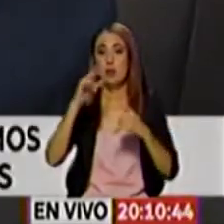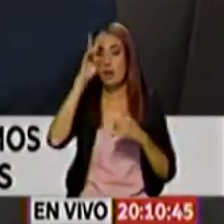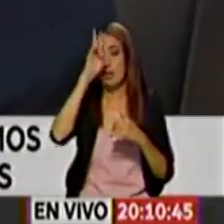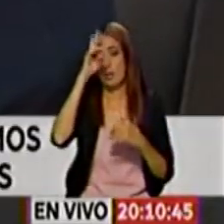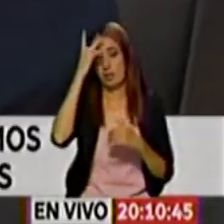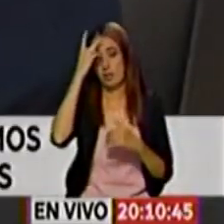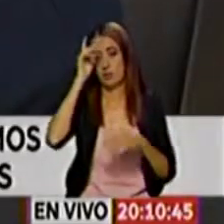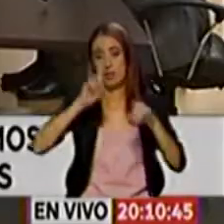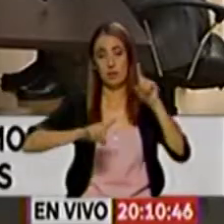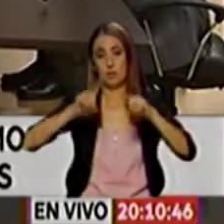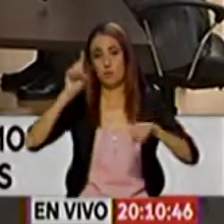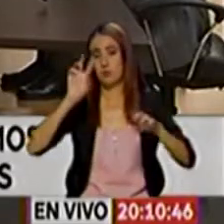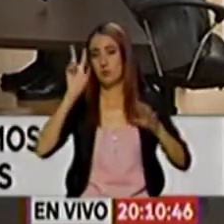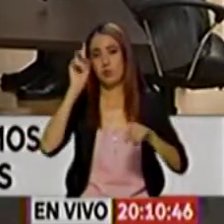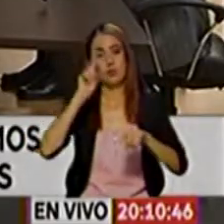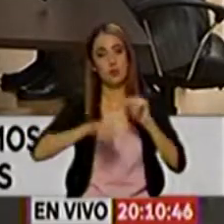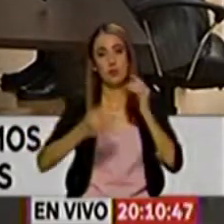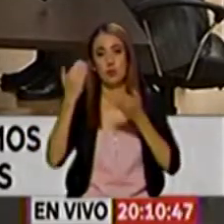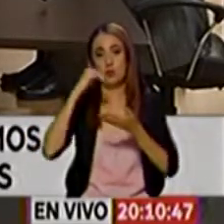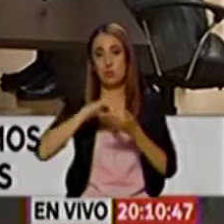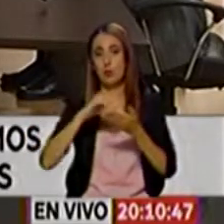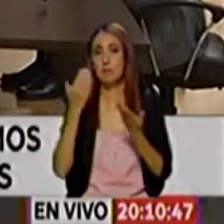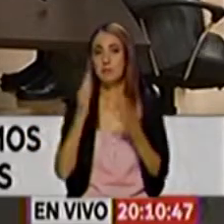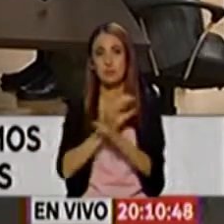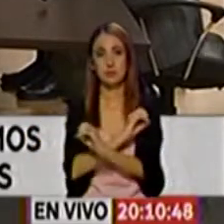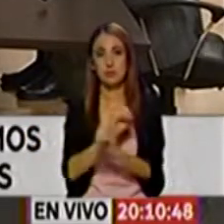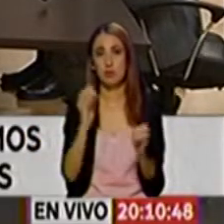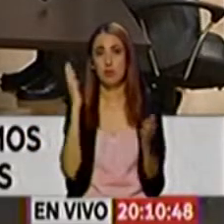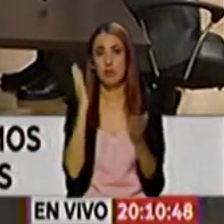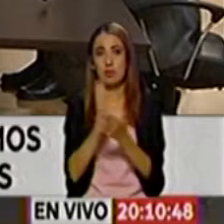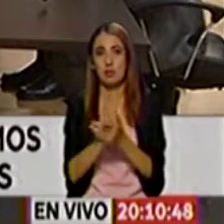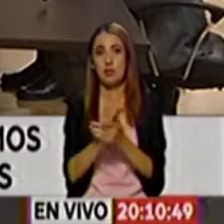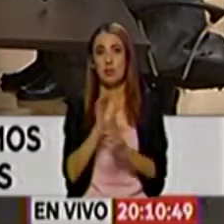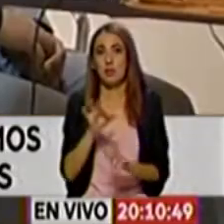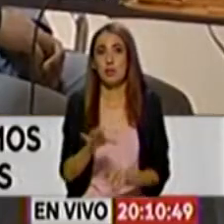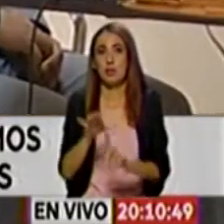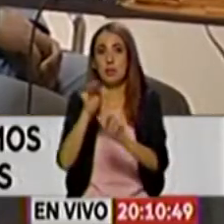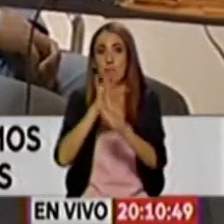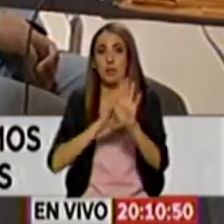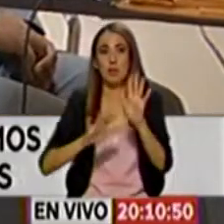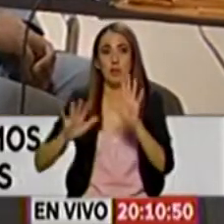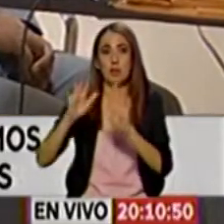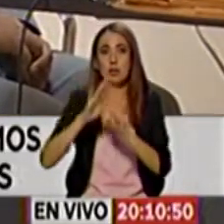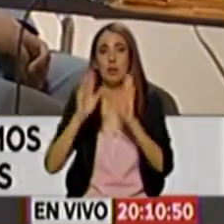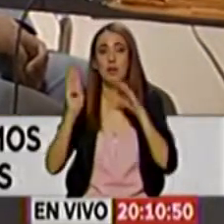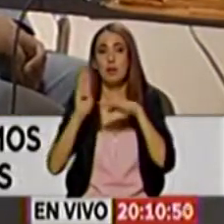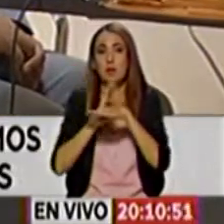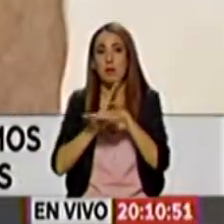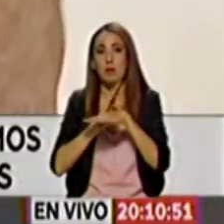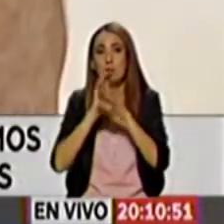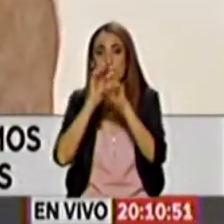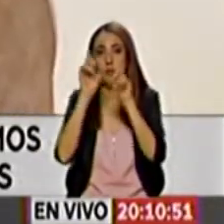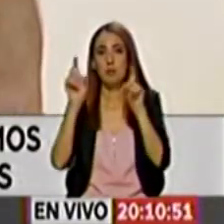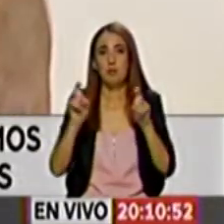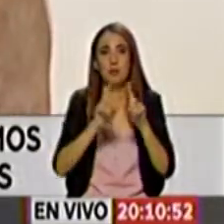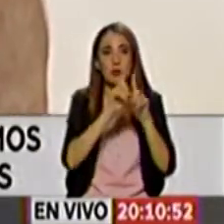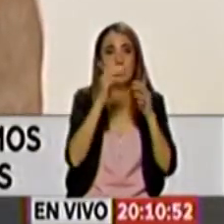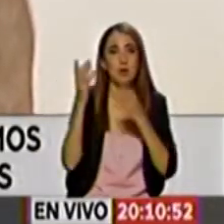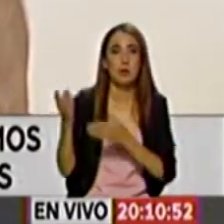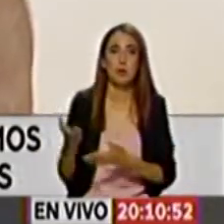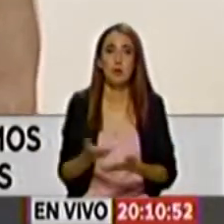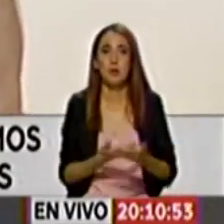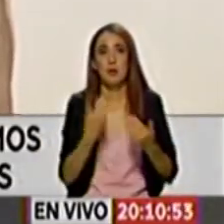y por lo cual se ha buscado mecanismos más transparentes principalmente a la hora de preparar los bancos de preguntas que se propondrán a los